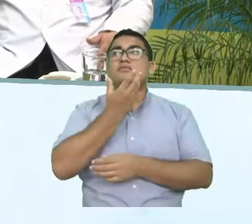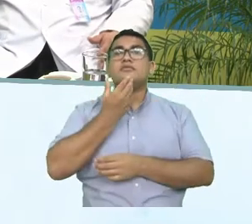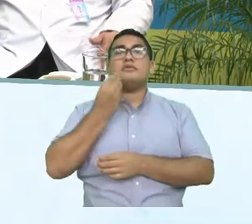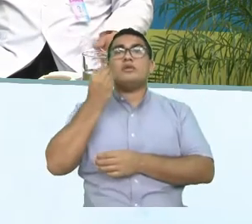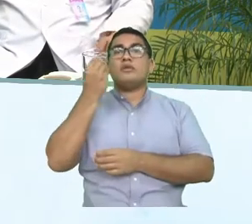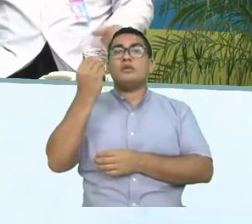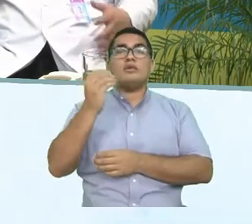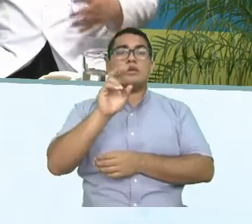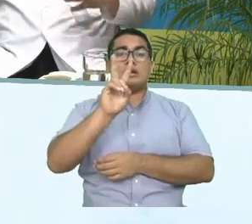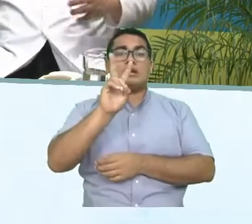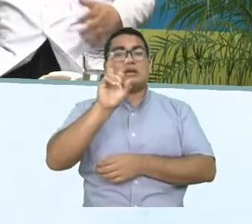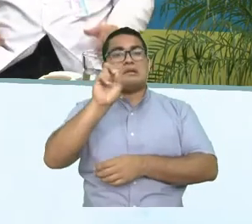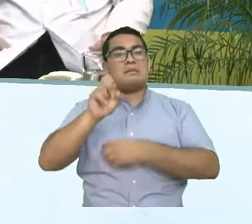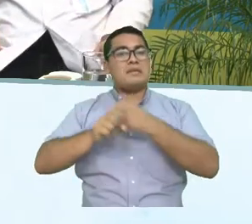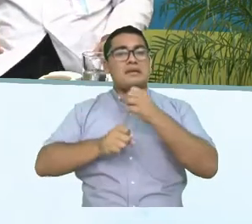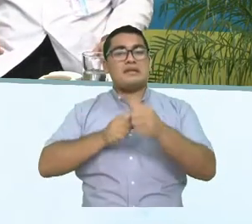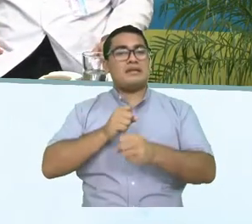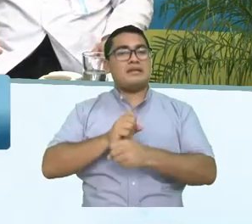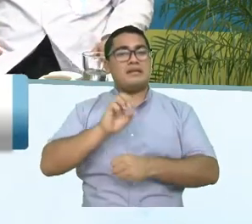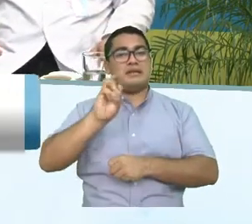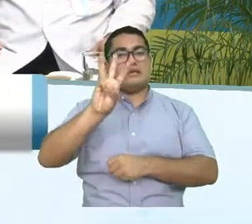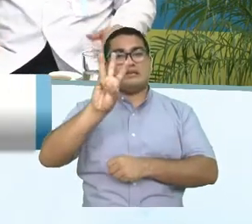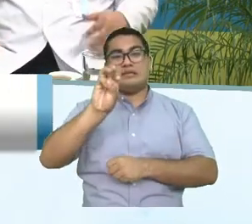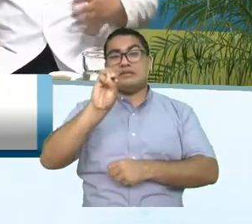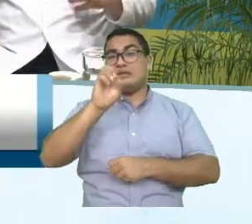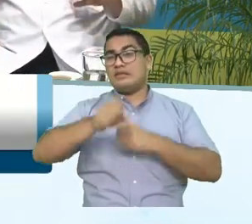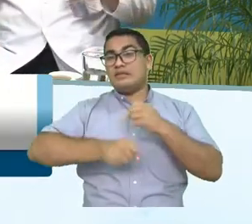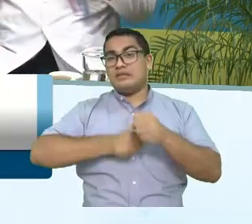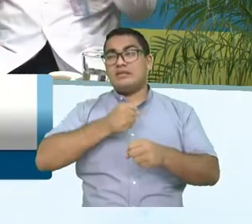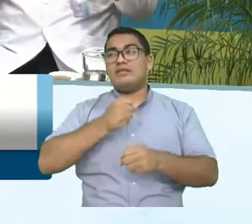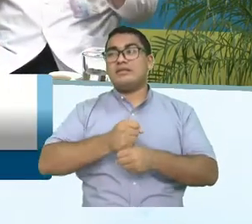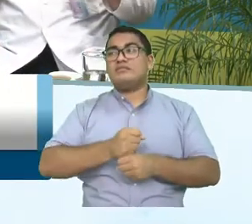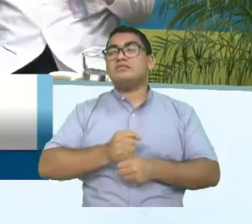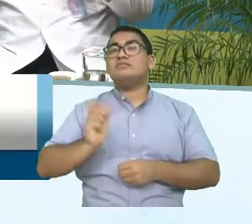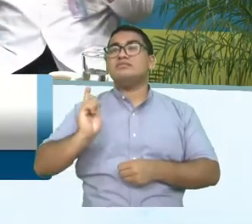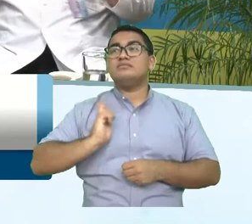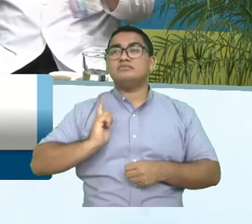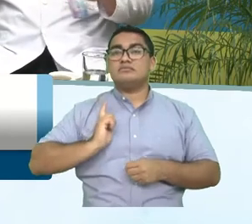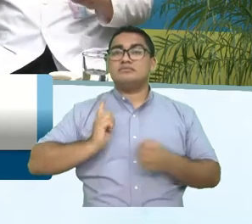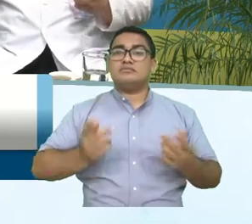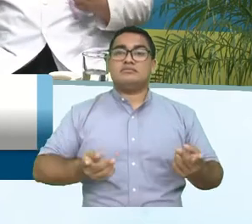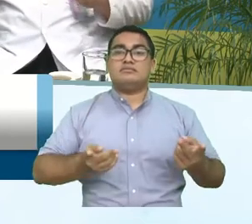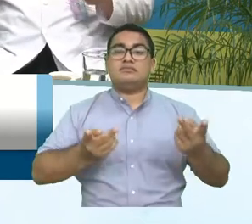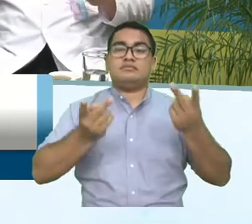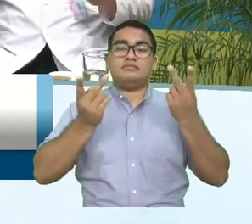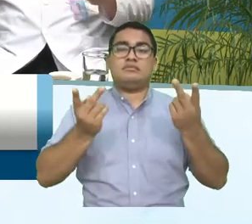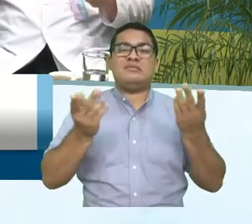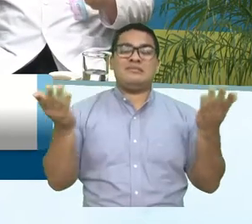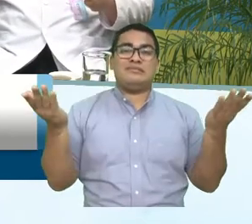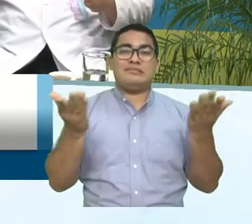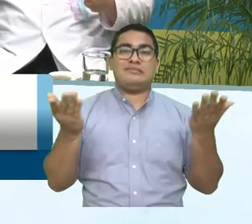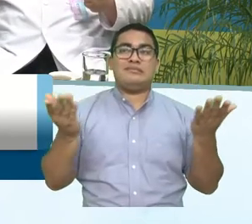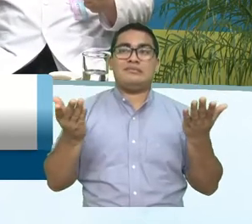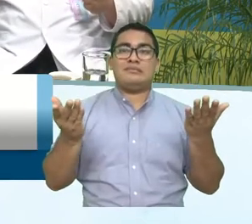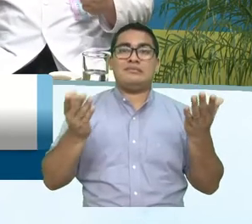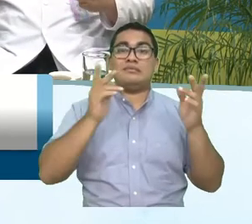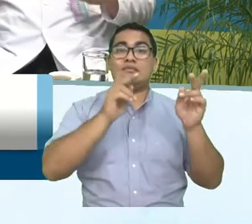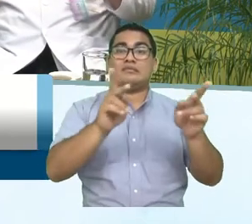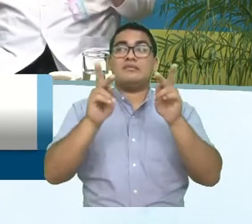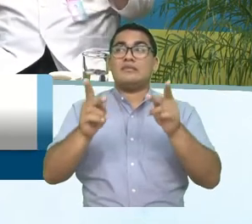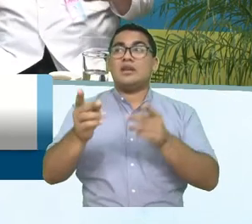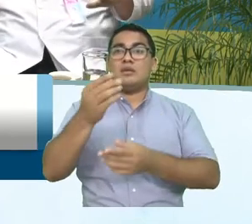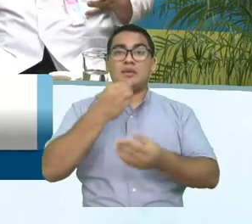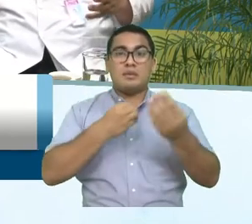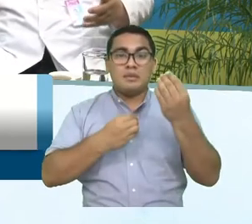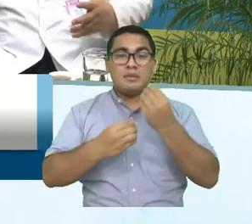los 20, de 30 nosotros que años. Estamos jóvenes. Exactamente, ¿verdad? En donde tenemos una vida, como te dijera, que comemos a veces sí, mucha